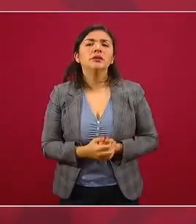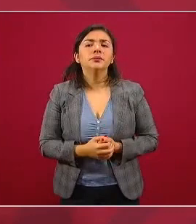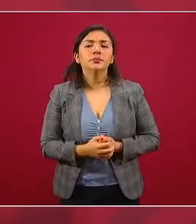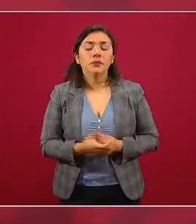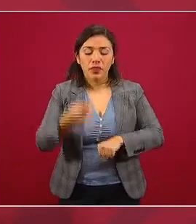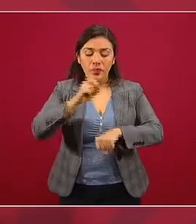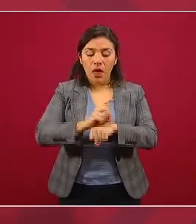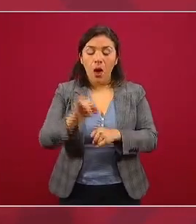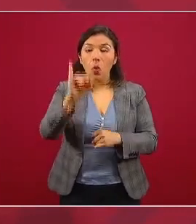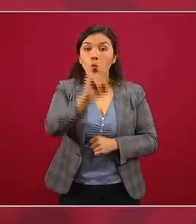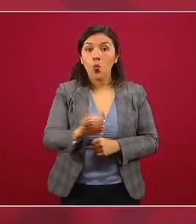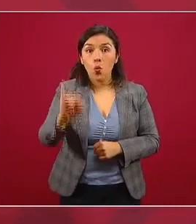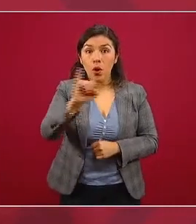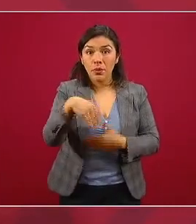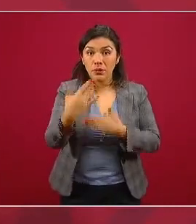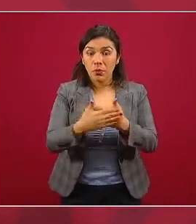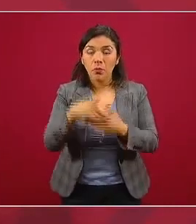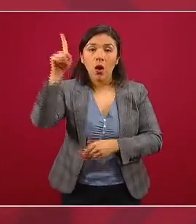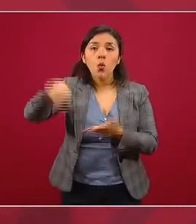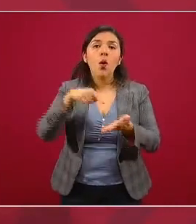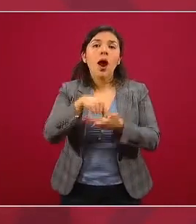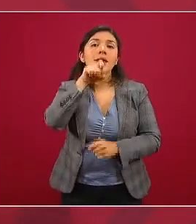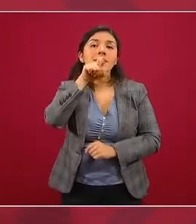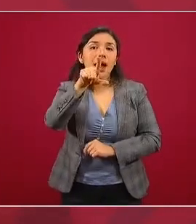el jueves en Jalisco